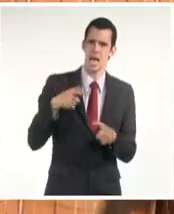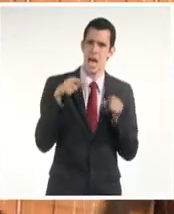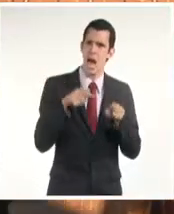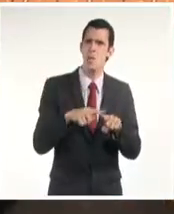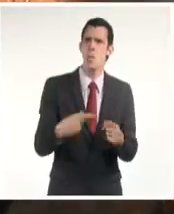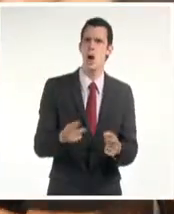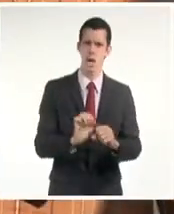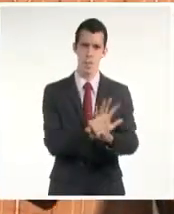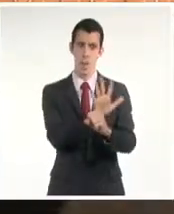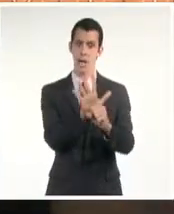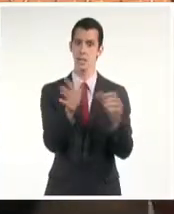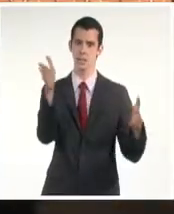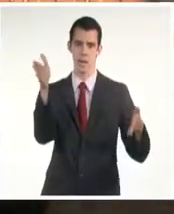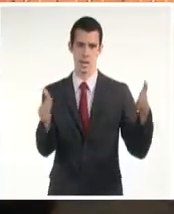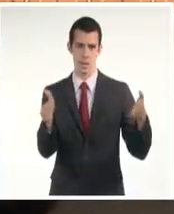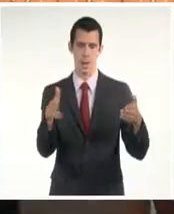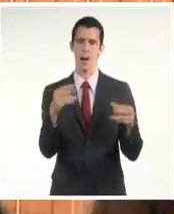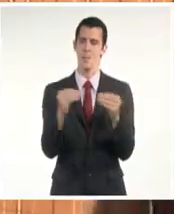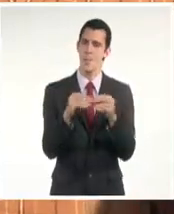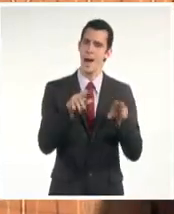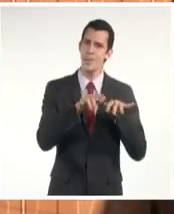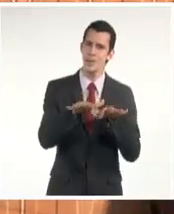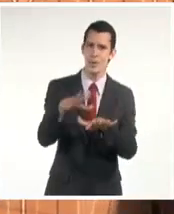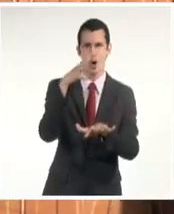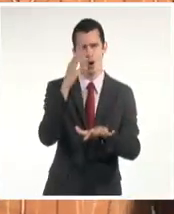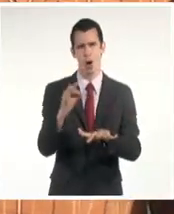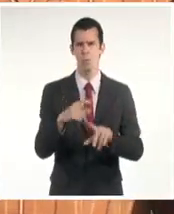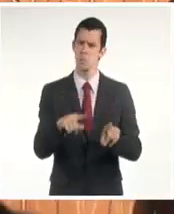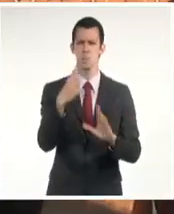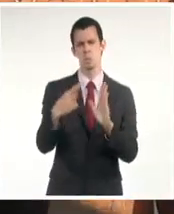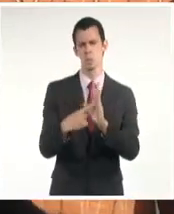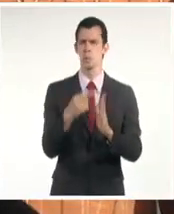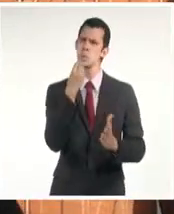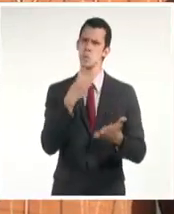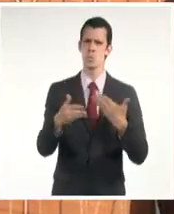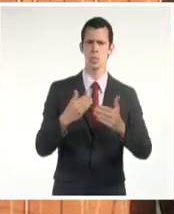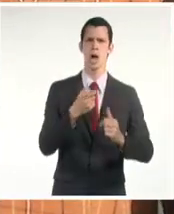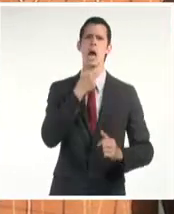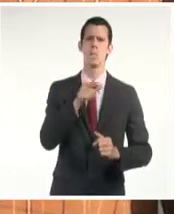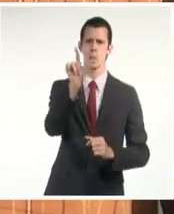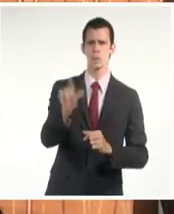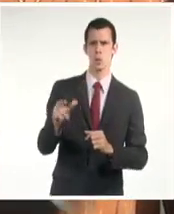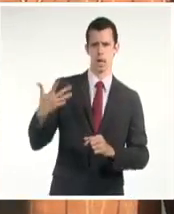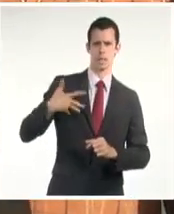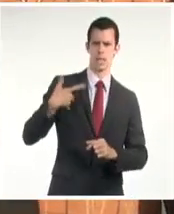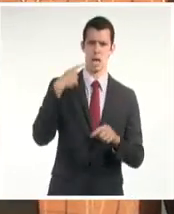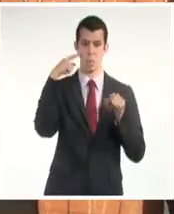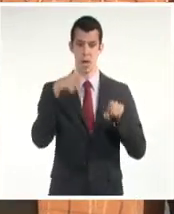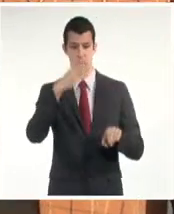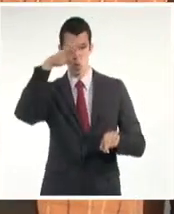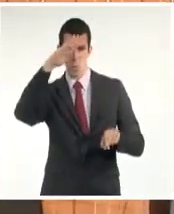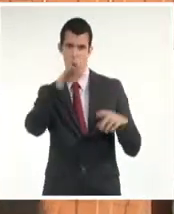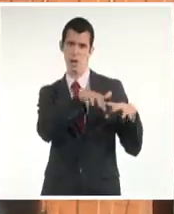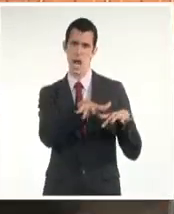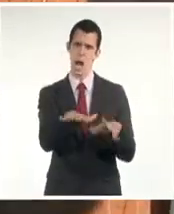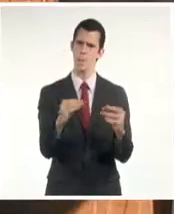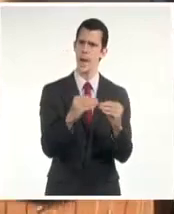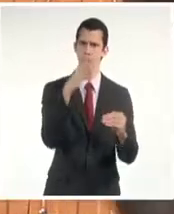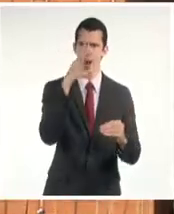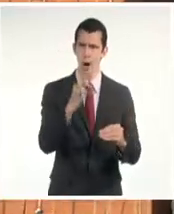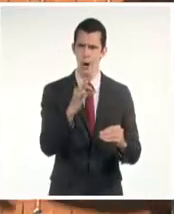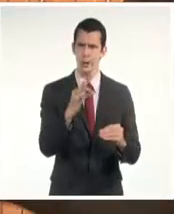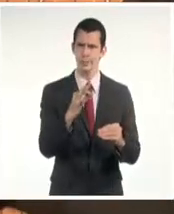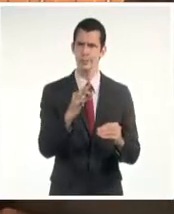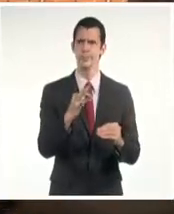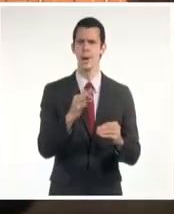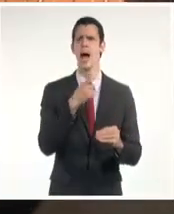estas o las expresiones de descontento y en muchos casos de vandalismo en nuestras calles, a veces hasta sin nasobuca habían personas. Los